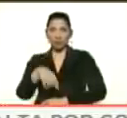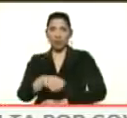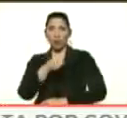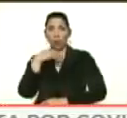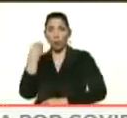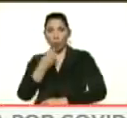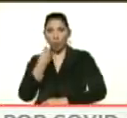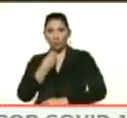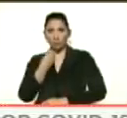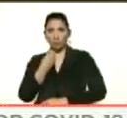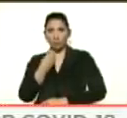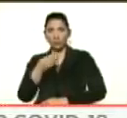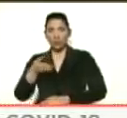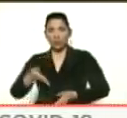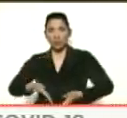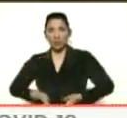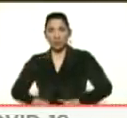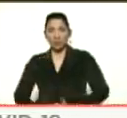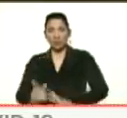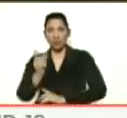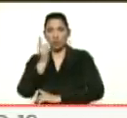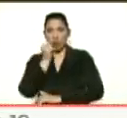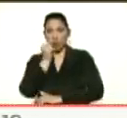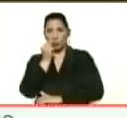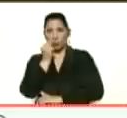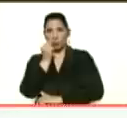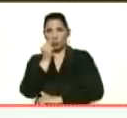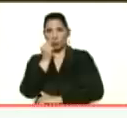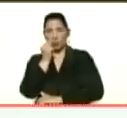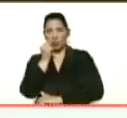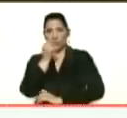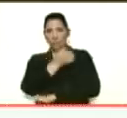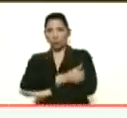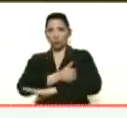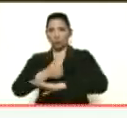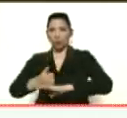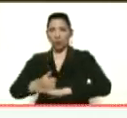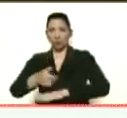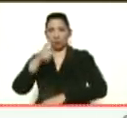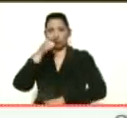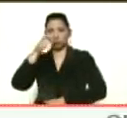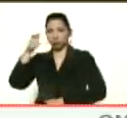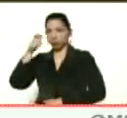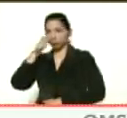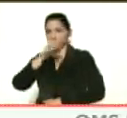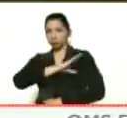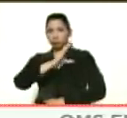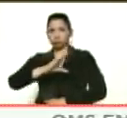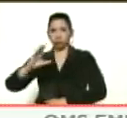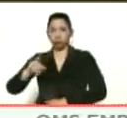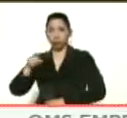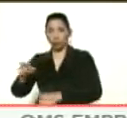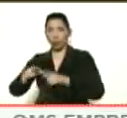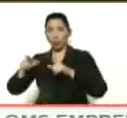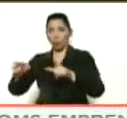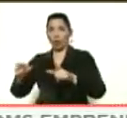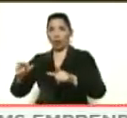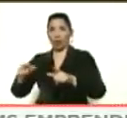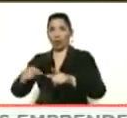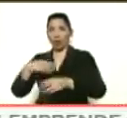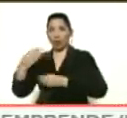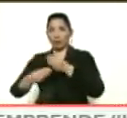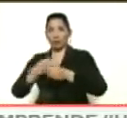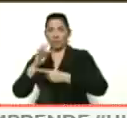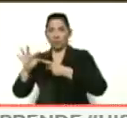adolescente, hijos de funcionarios de la Guardia Costera de esa zona, que cumplía todas las